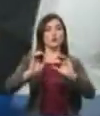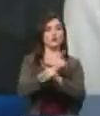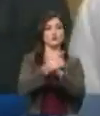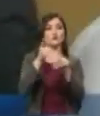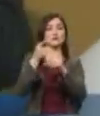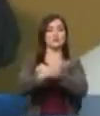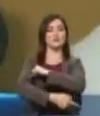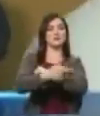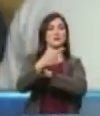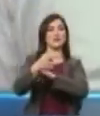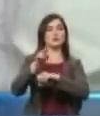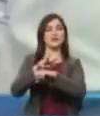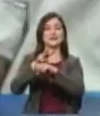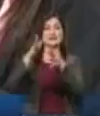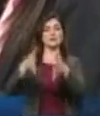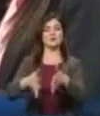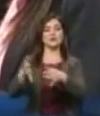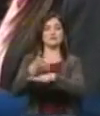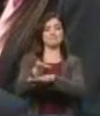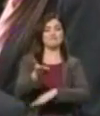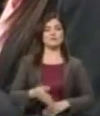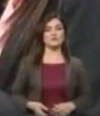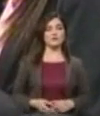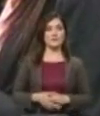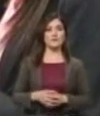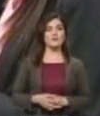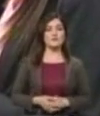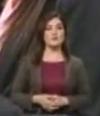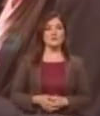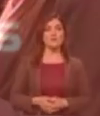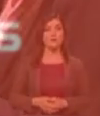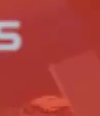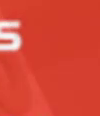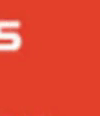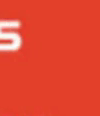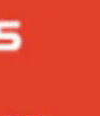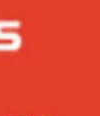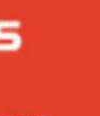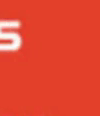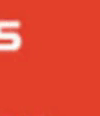Carlos Ochoa por presunta censura previa. En Quito, María Gracia Costa, 24 horas.